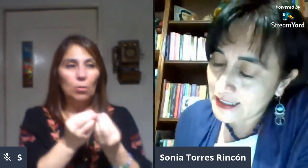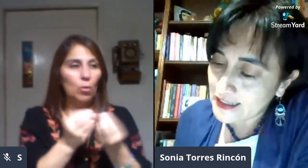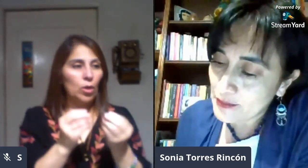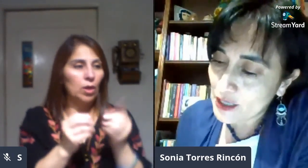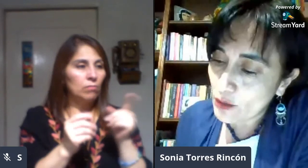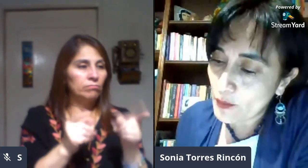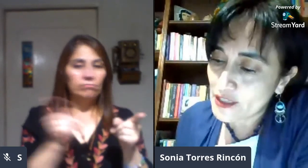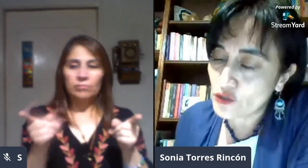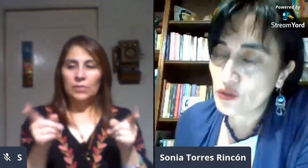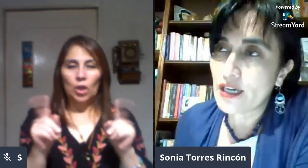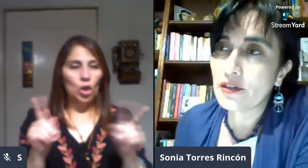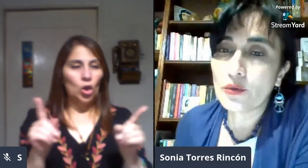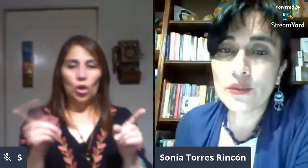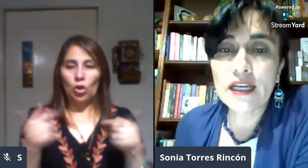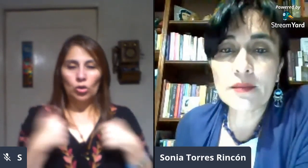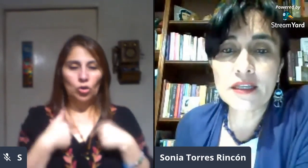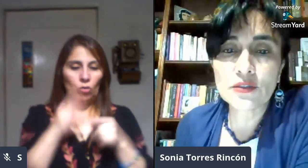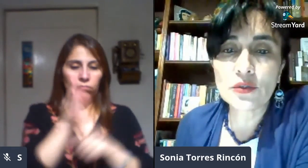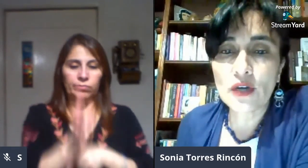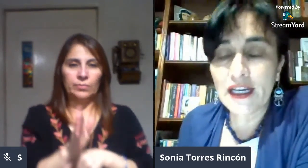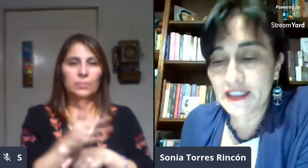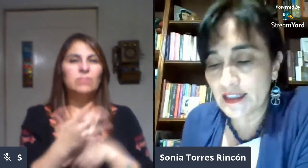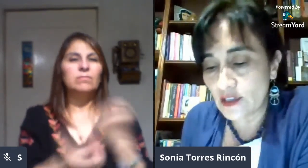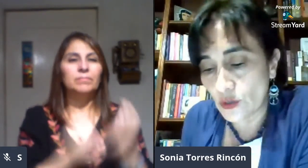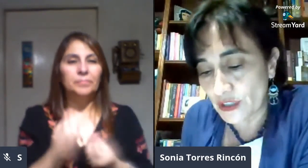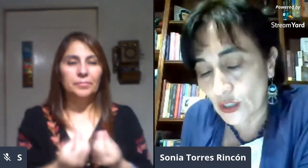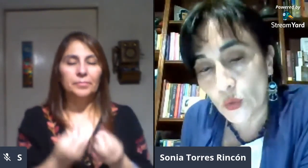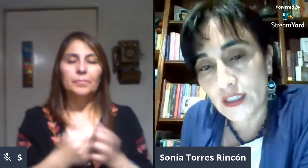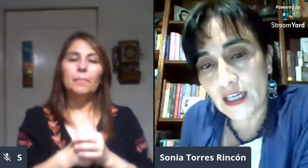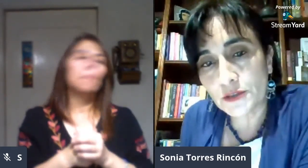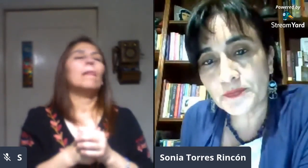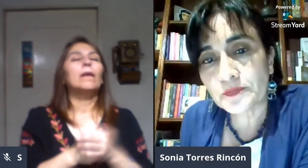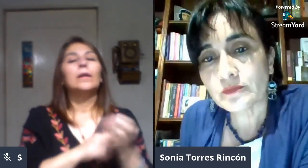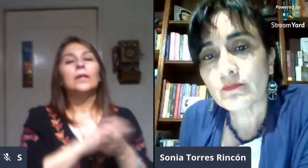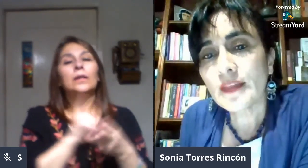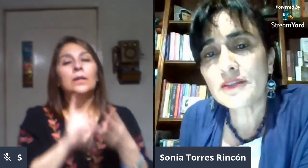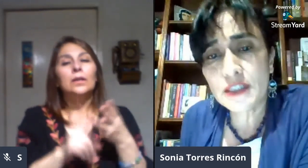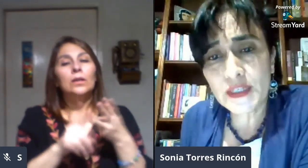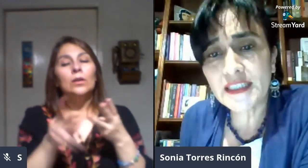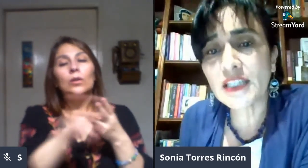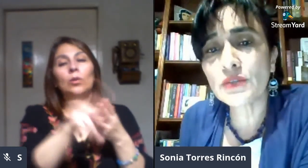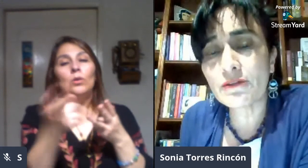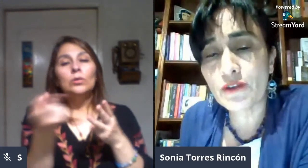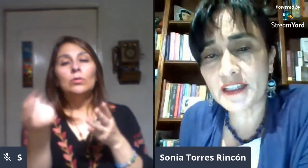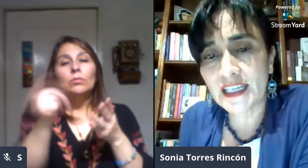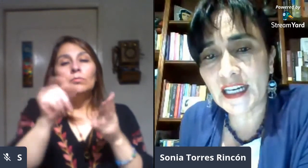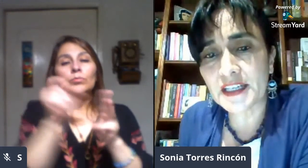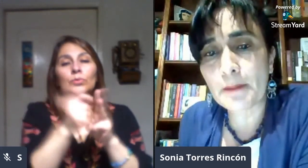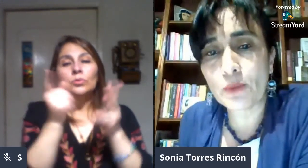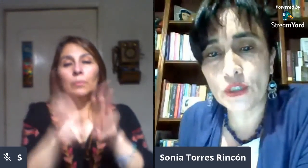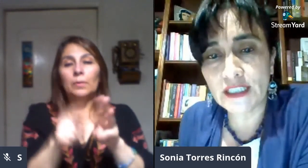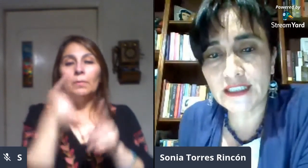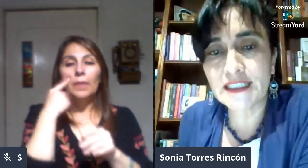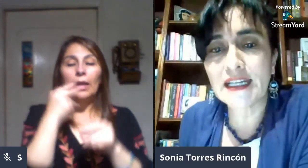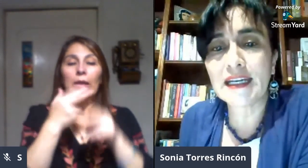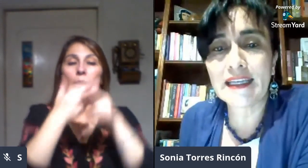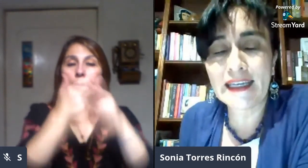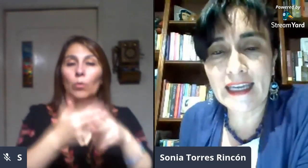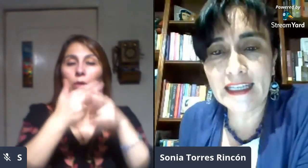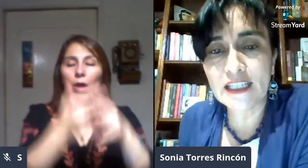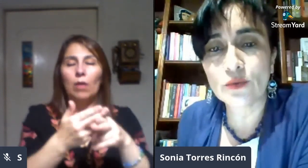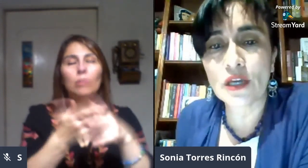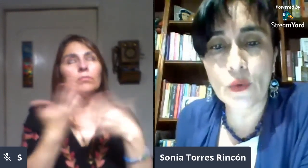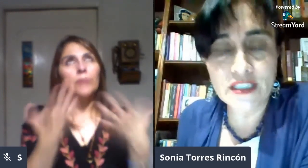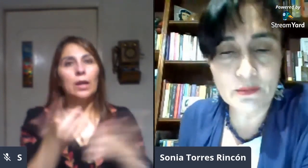Y quería también como mencionar un elemento alrededor del cuidado, si bien tiene una fuerte carga política